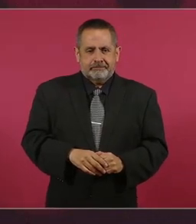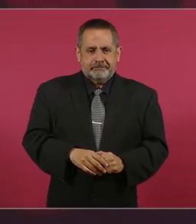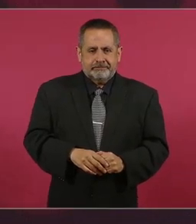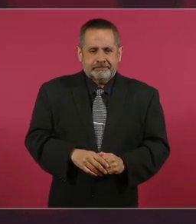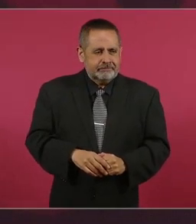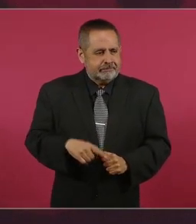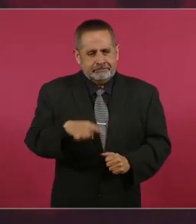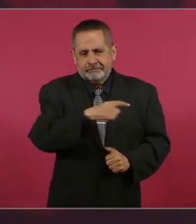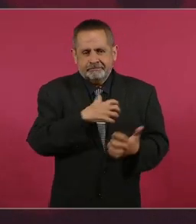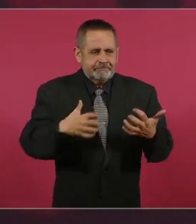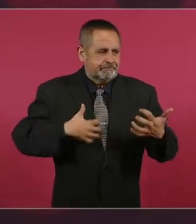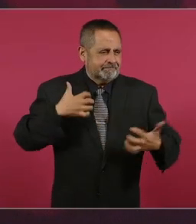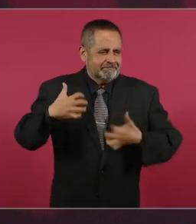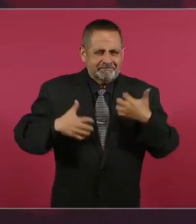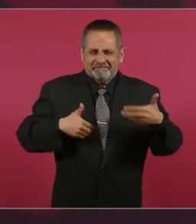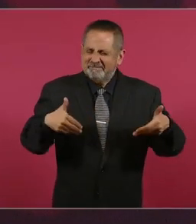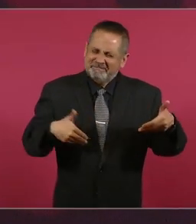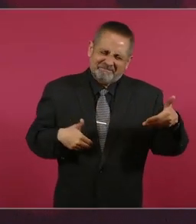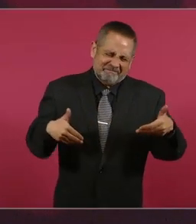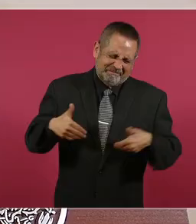están molestos